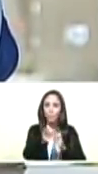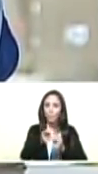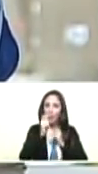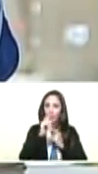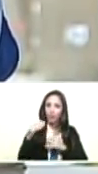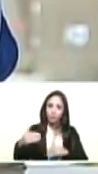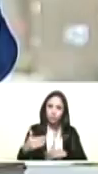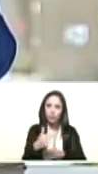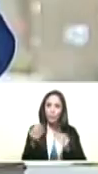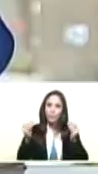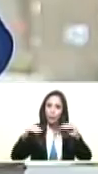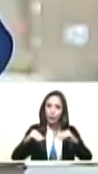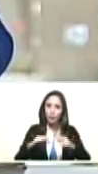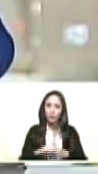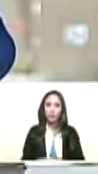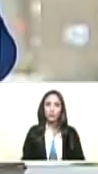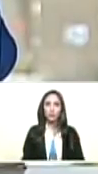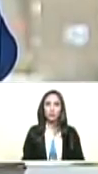para estimular el tema de